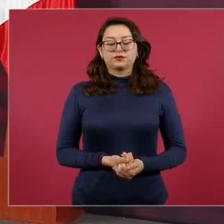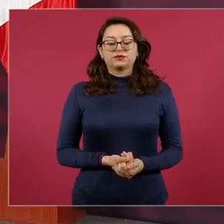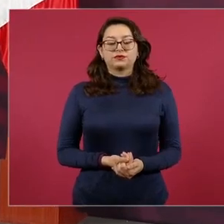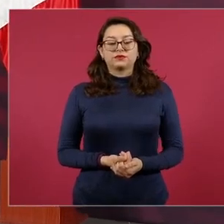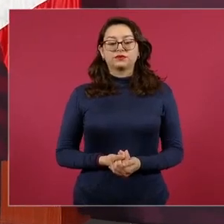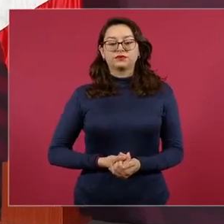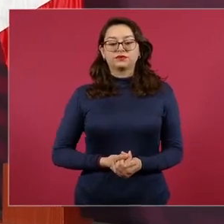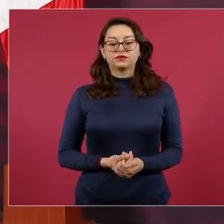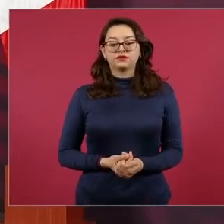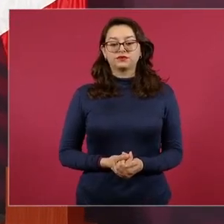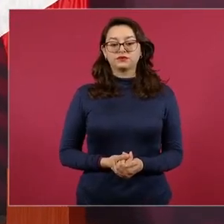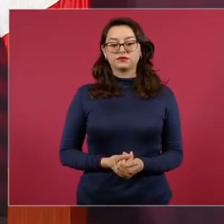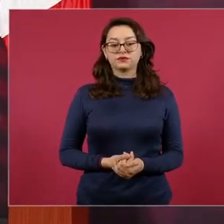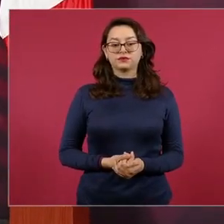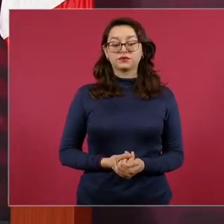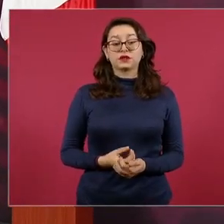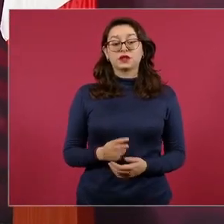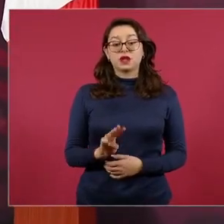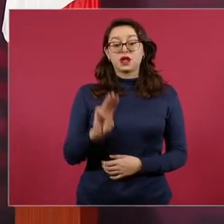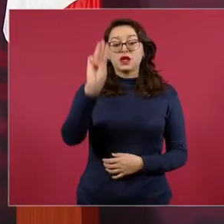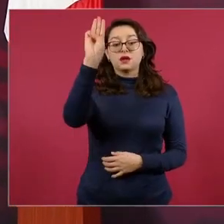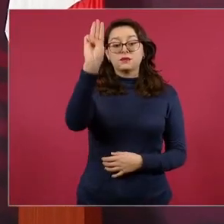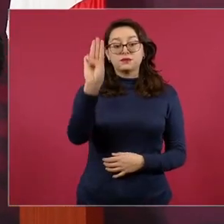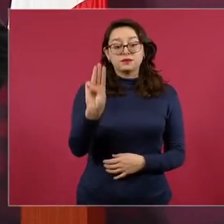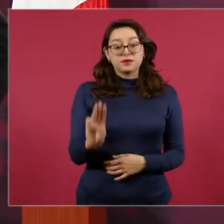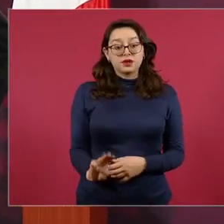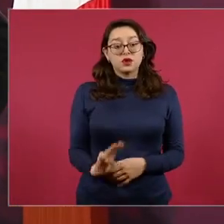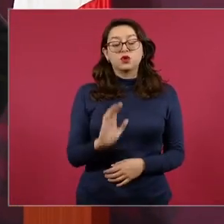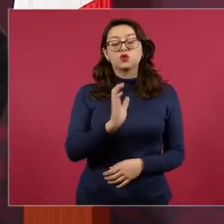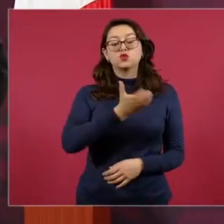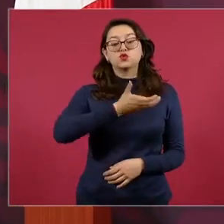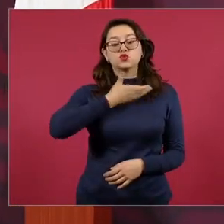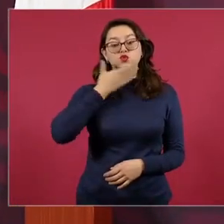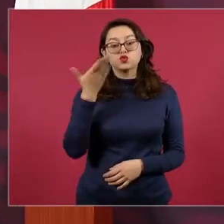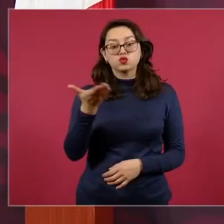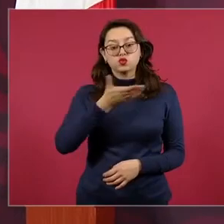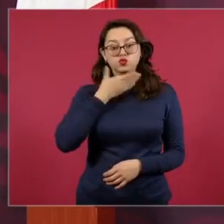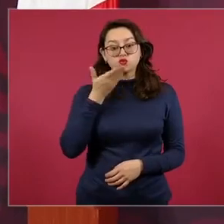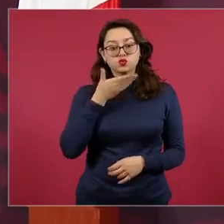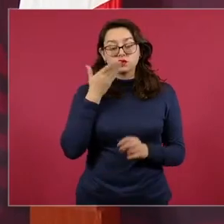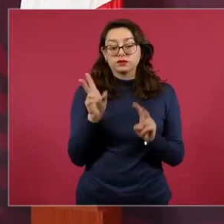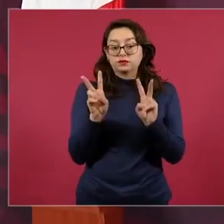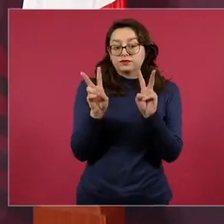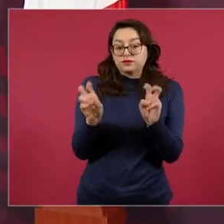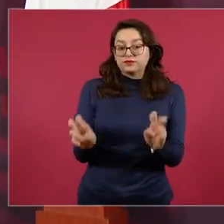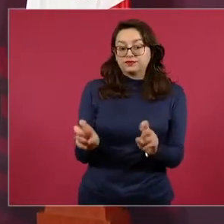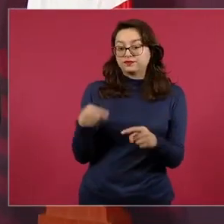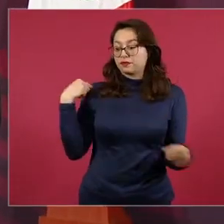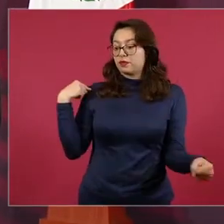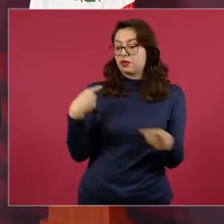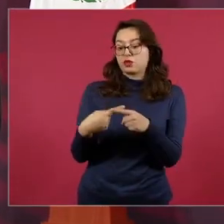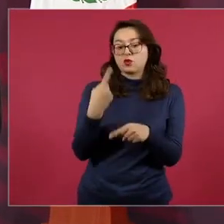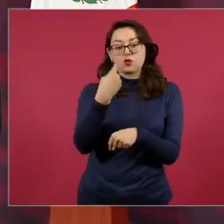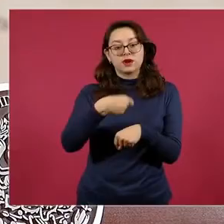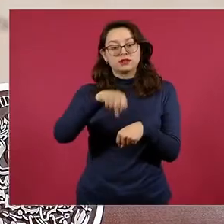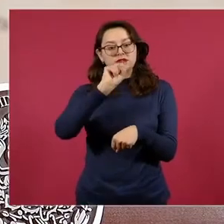todos los miércoles, vamos a la sección de quién es quién en las mentiras.